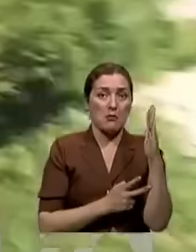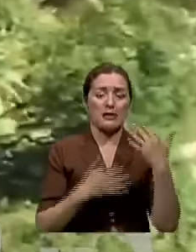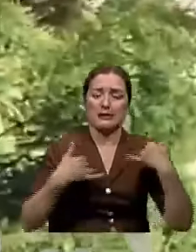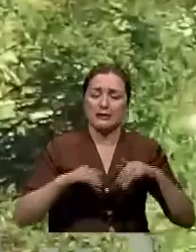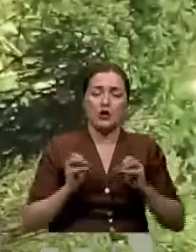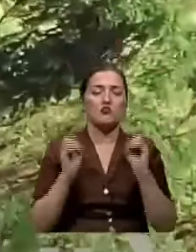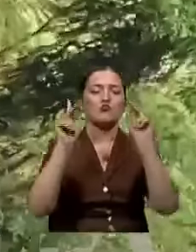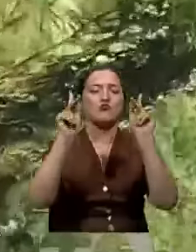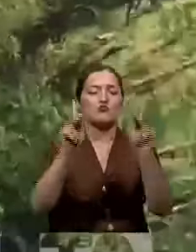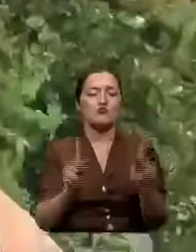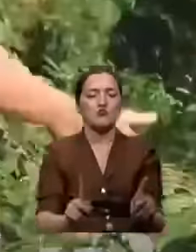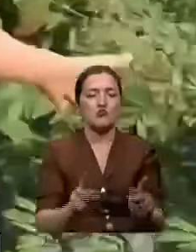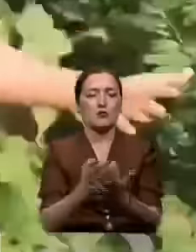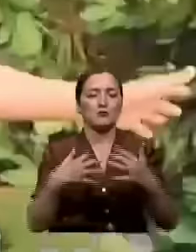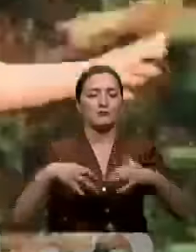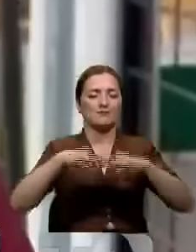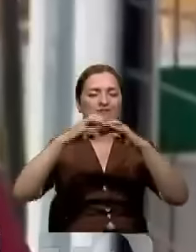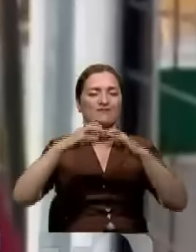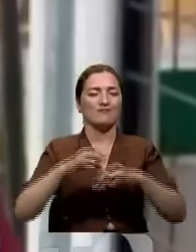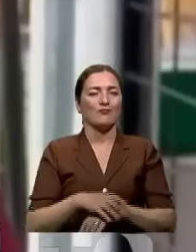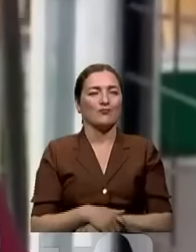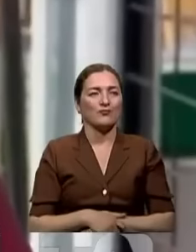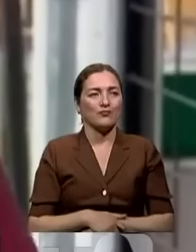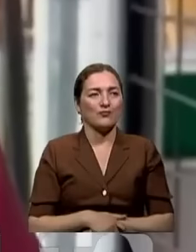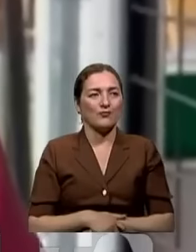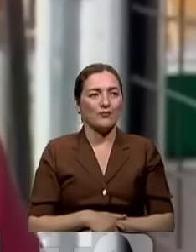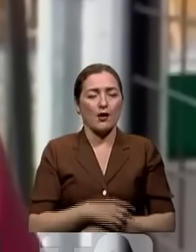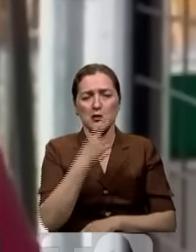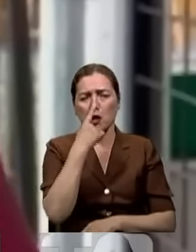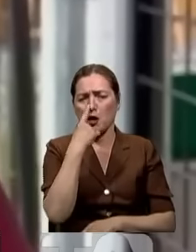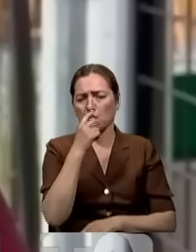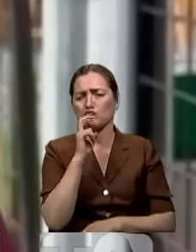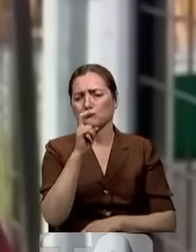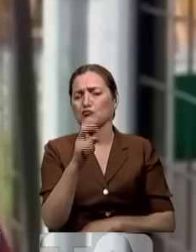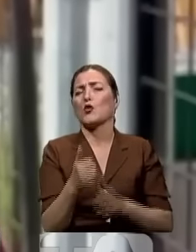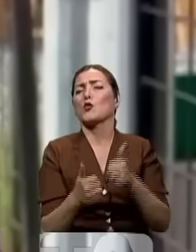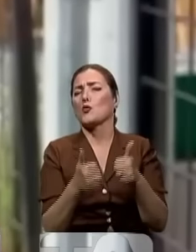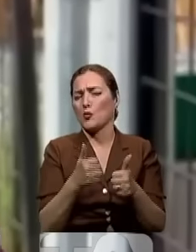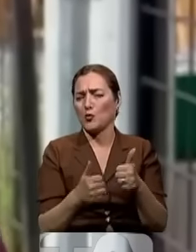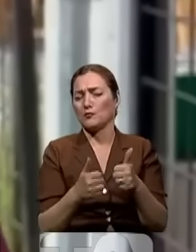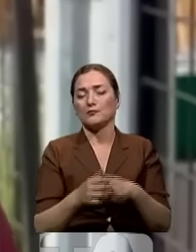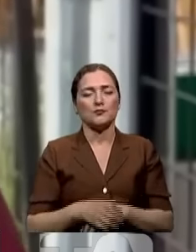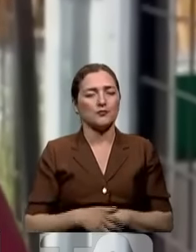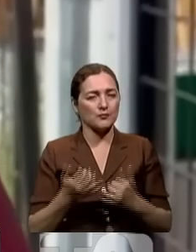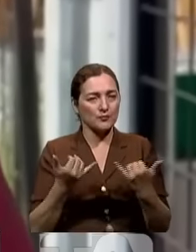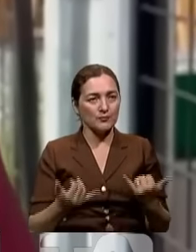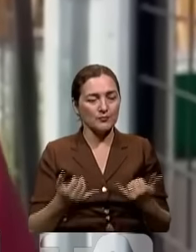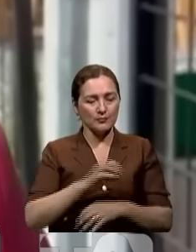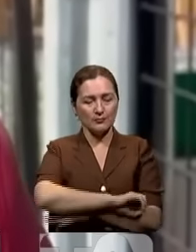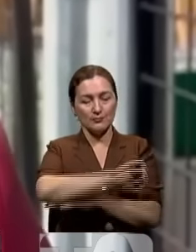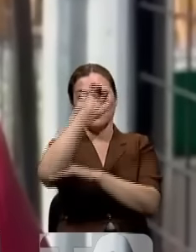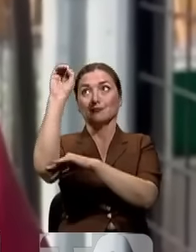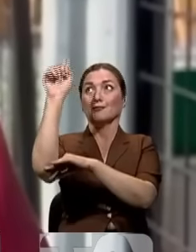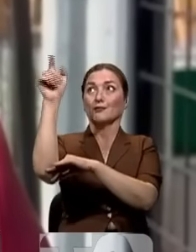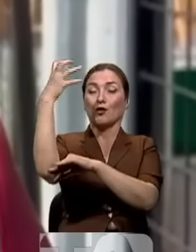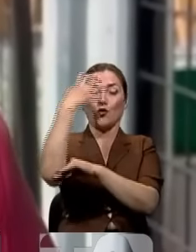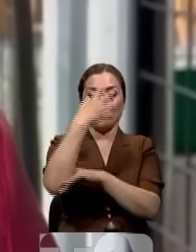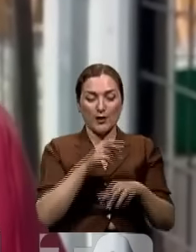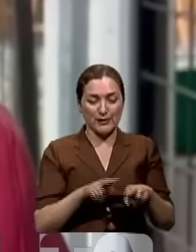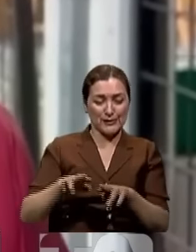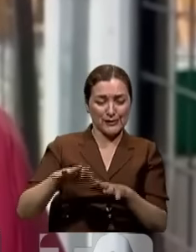la oportunidad para la reactivación económica. Tenemos muchos atractivos turísticos de los cuales ahora que ha salido el sol estamos con los ríos de